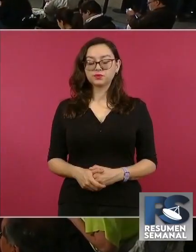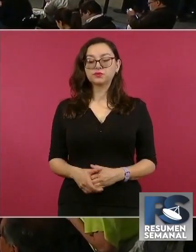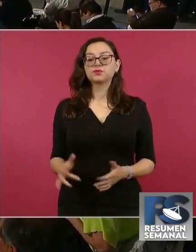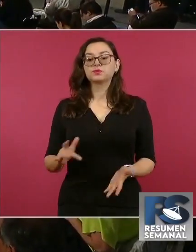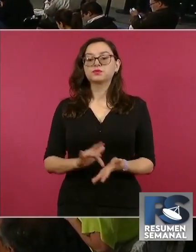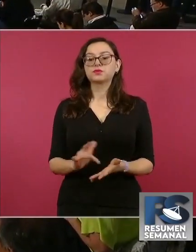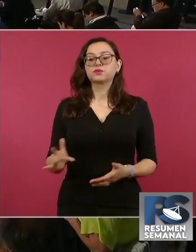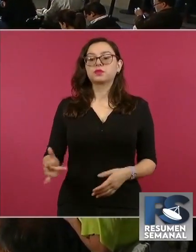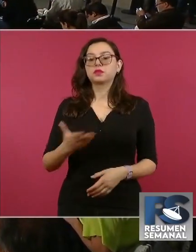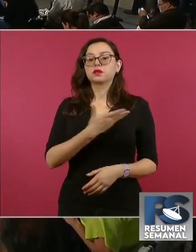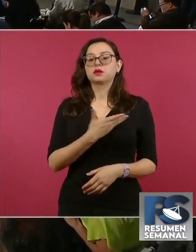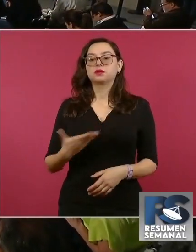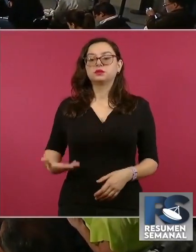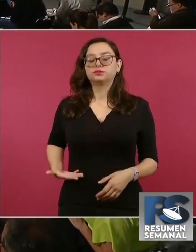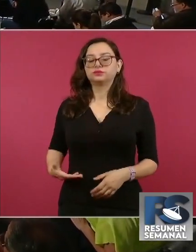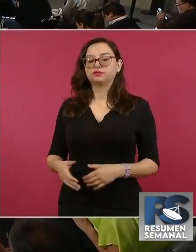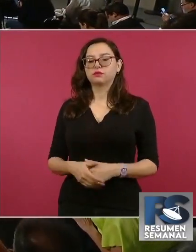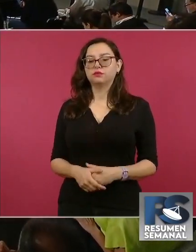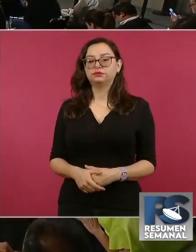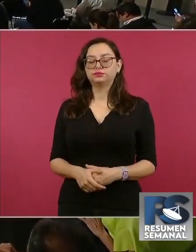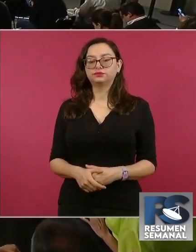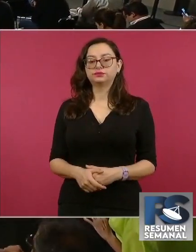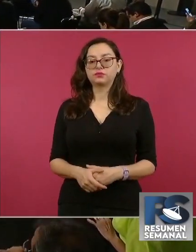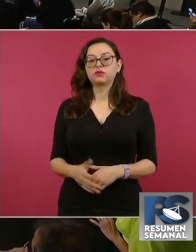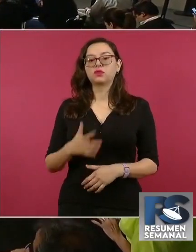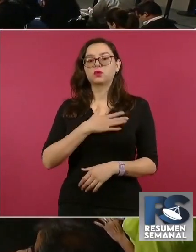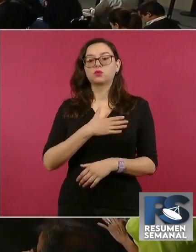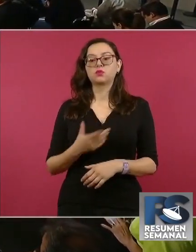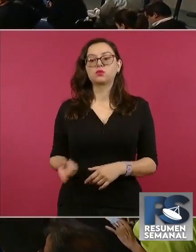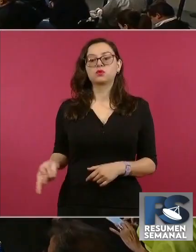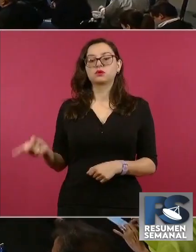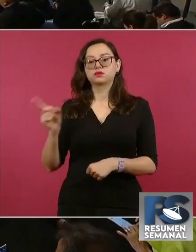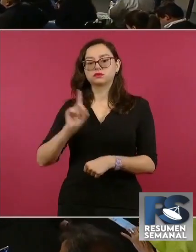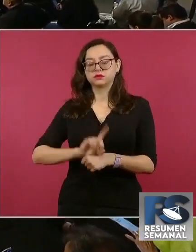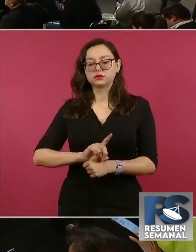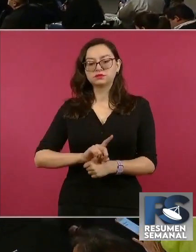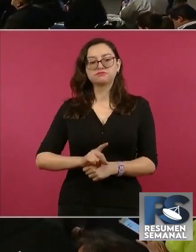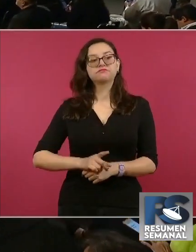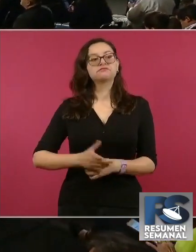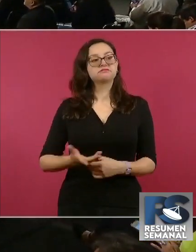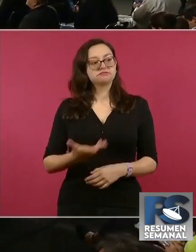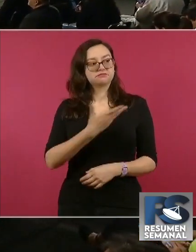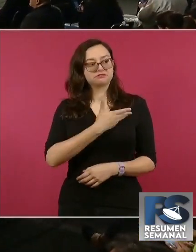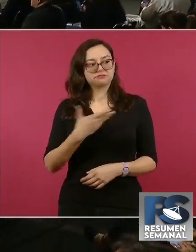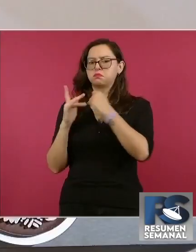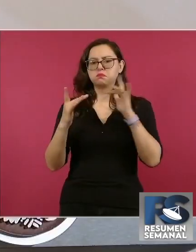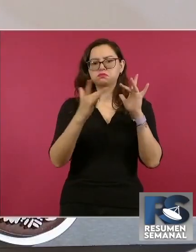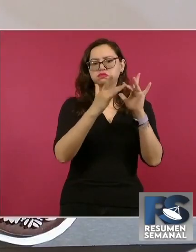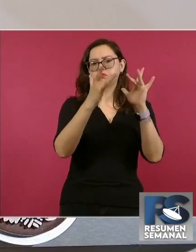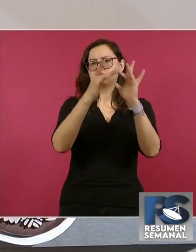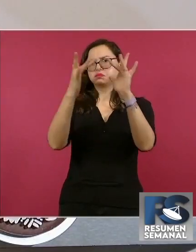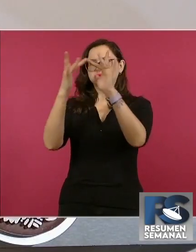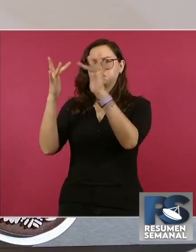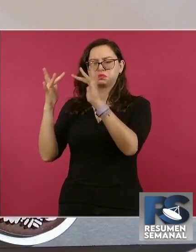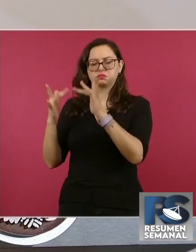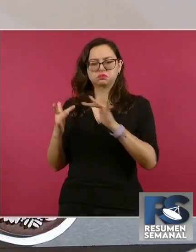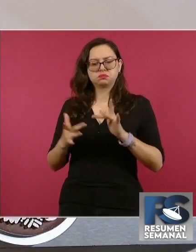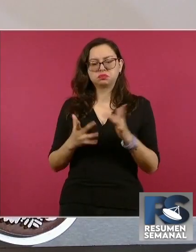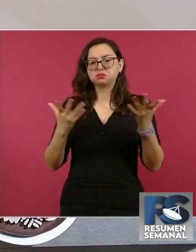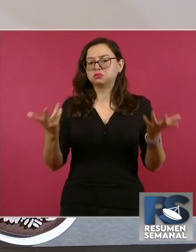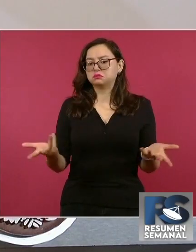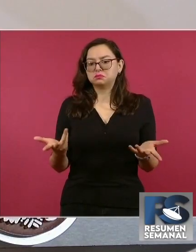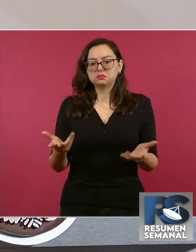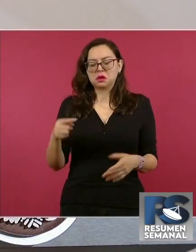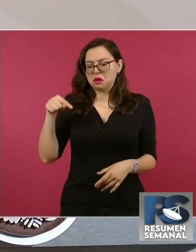país canciller Alicia bárcena señaló que México por instrucción del presidente Andrés Manuel López Obrador llevará a Ecuador a rendir